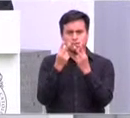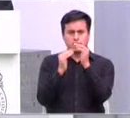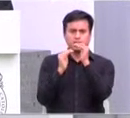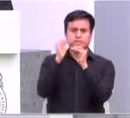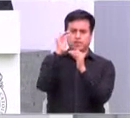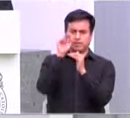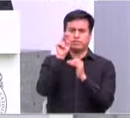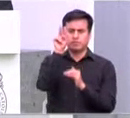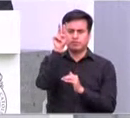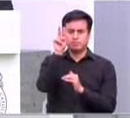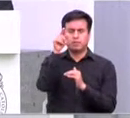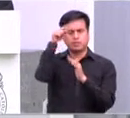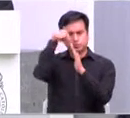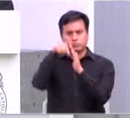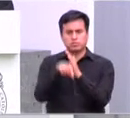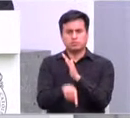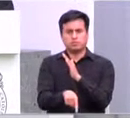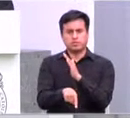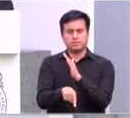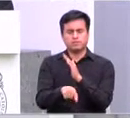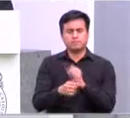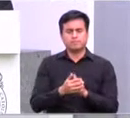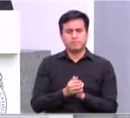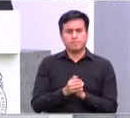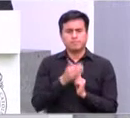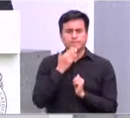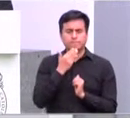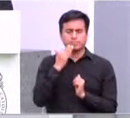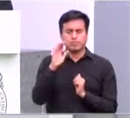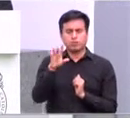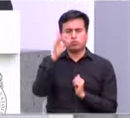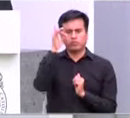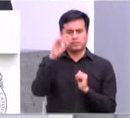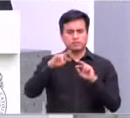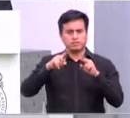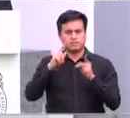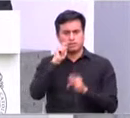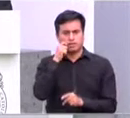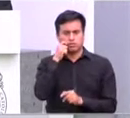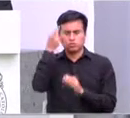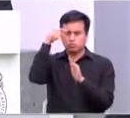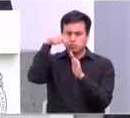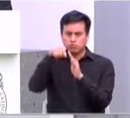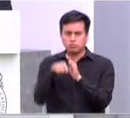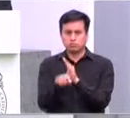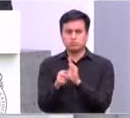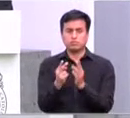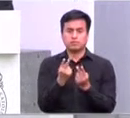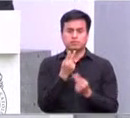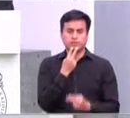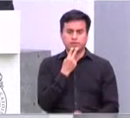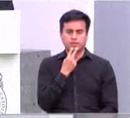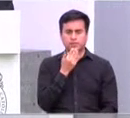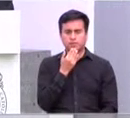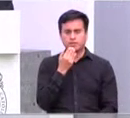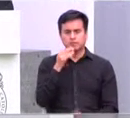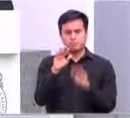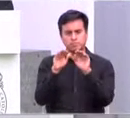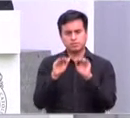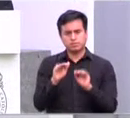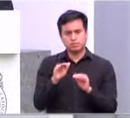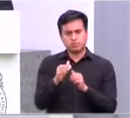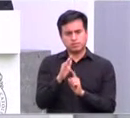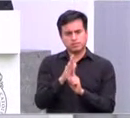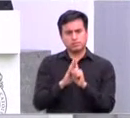y más profundamente ya descubrir el significado más profundo de la vida y del mismo